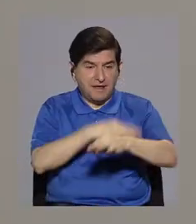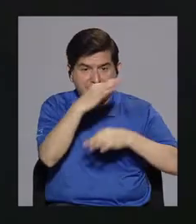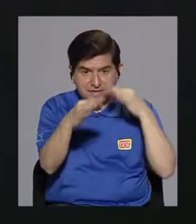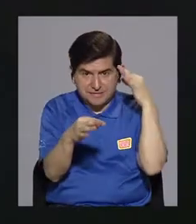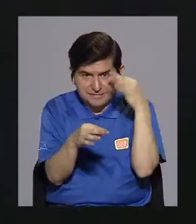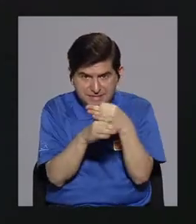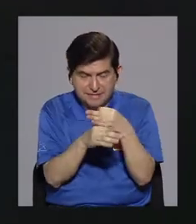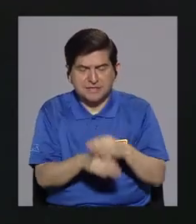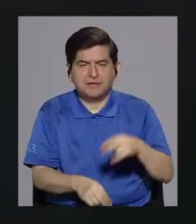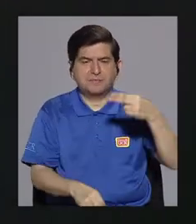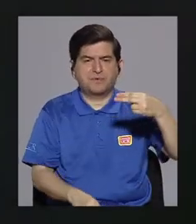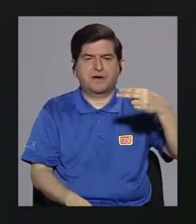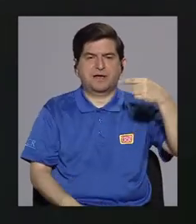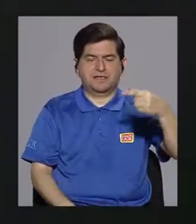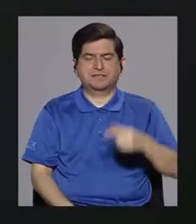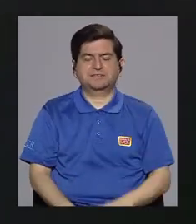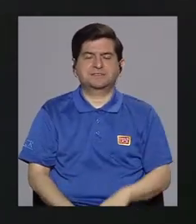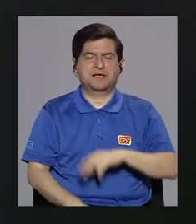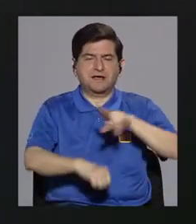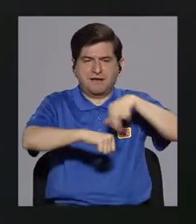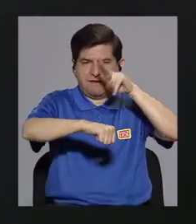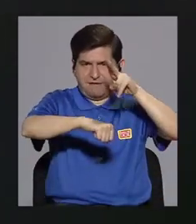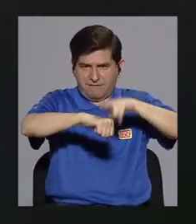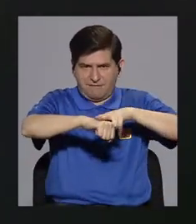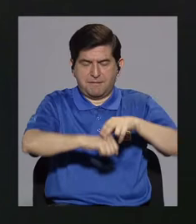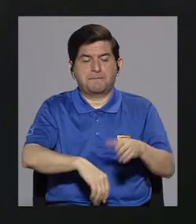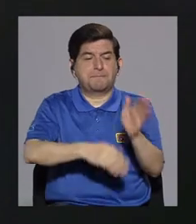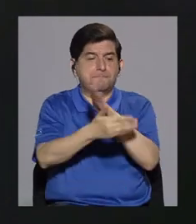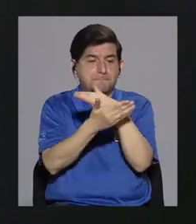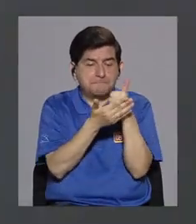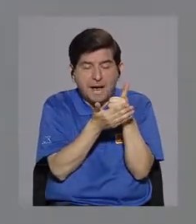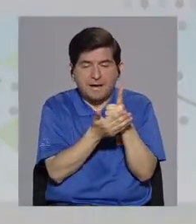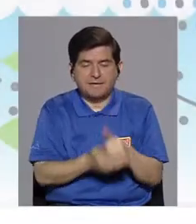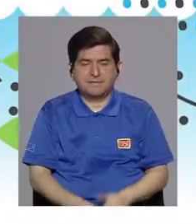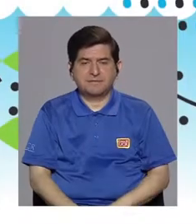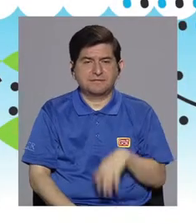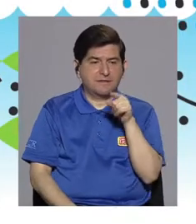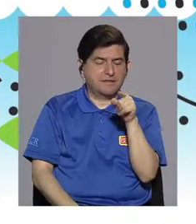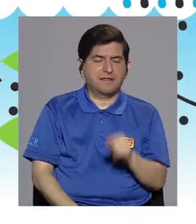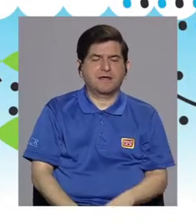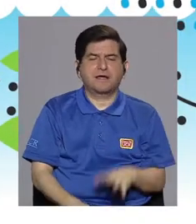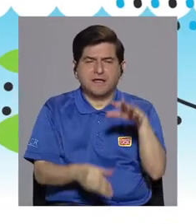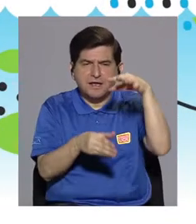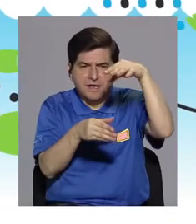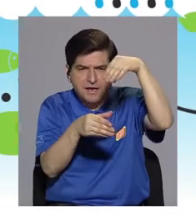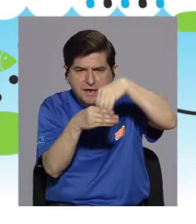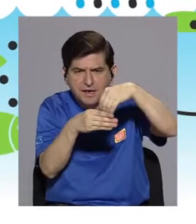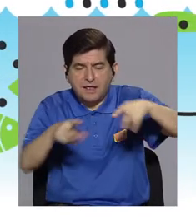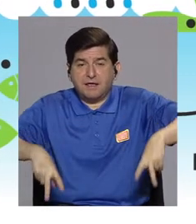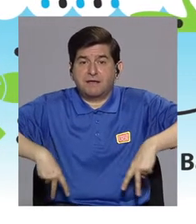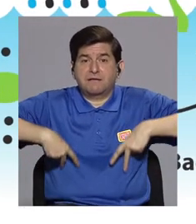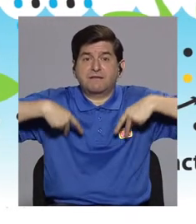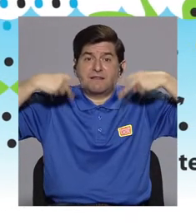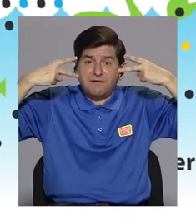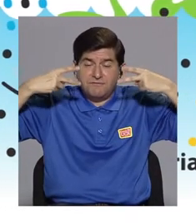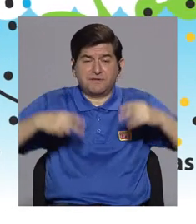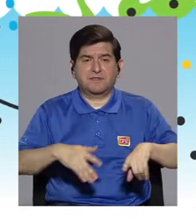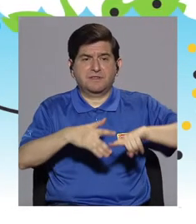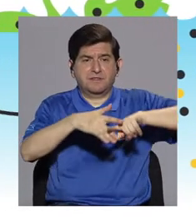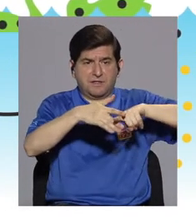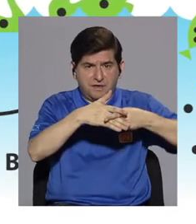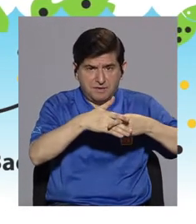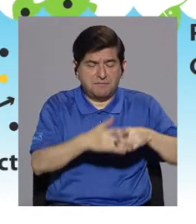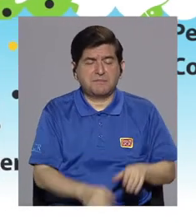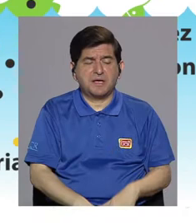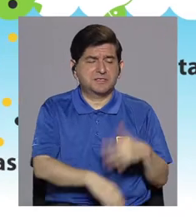la especie de mercurio orgánica. Uh-huh. Es aquella parte del mercurio que se integra en la vida, que